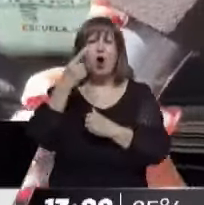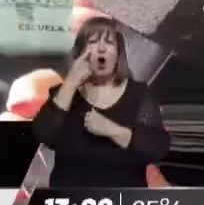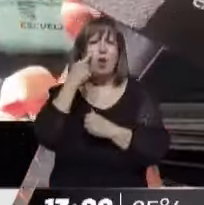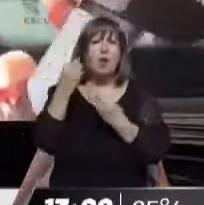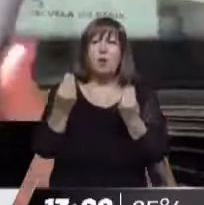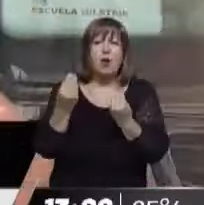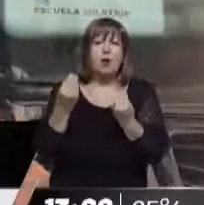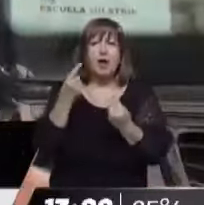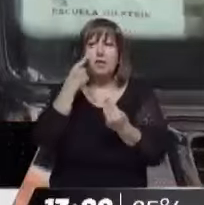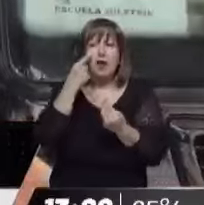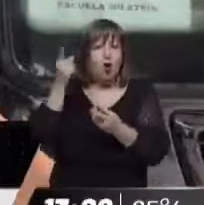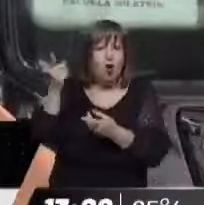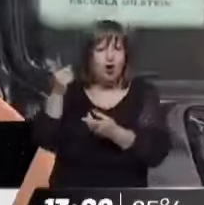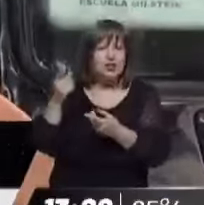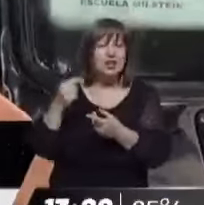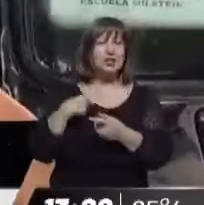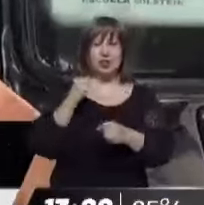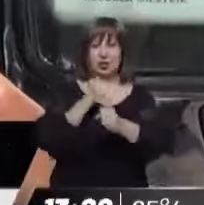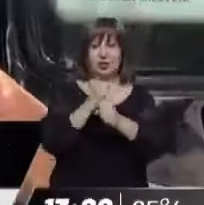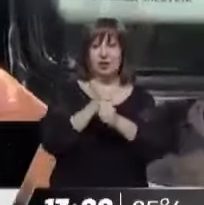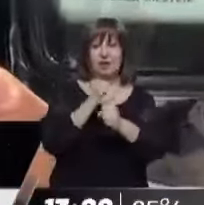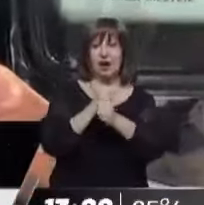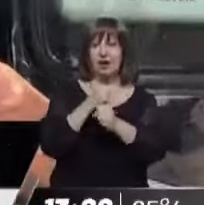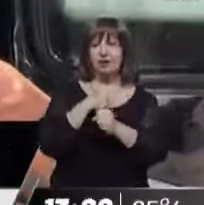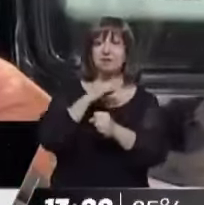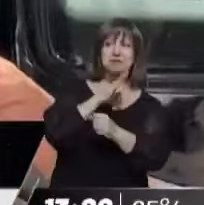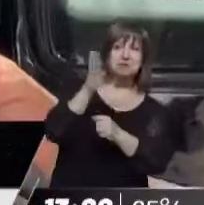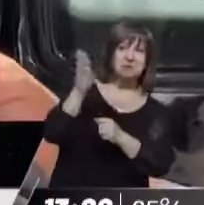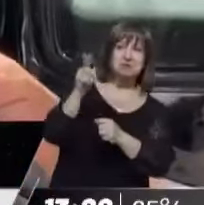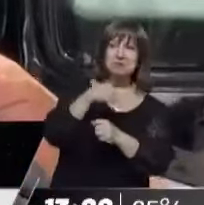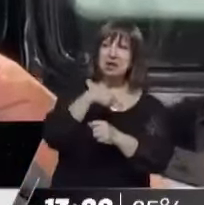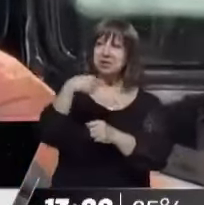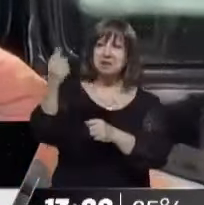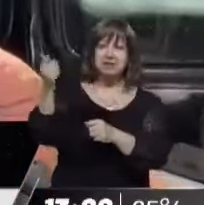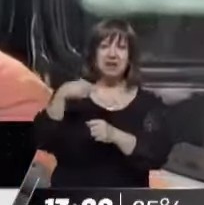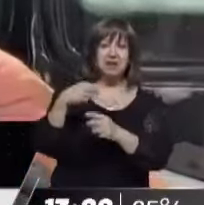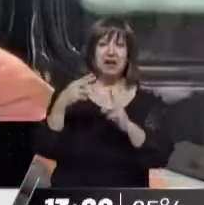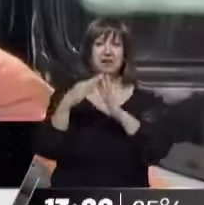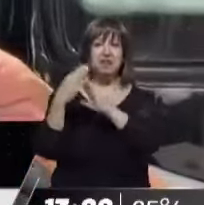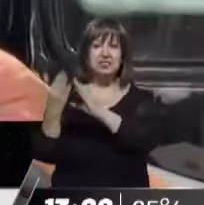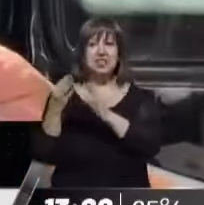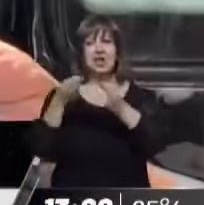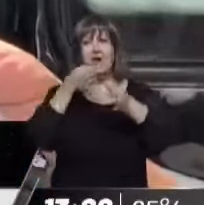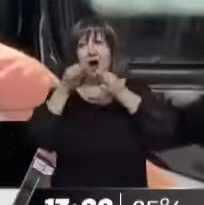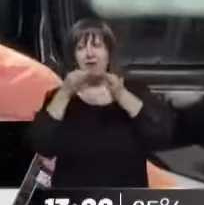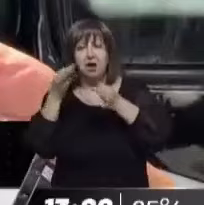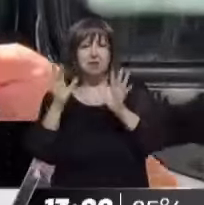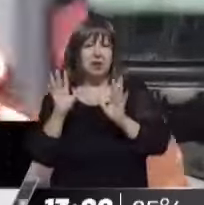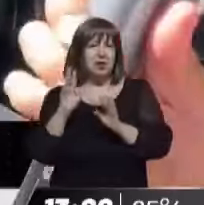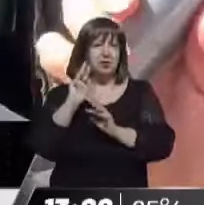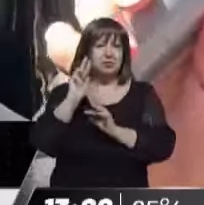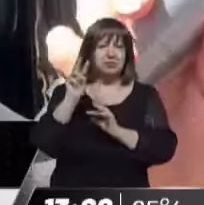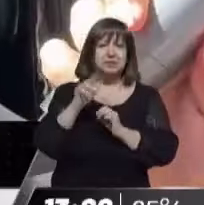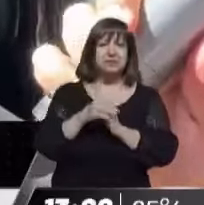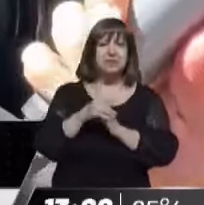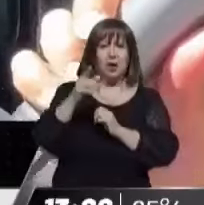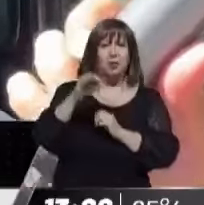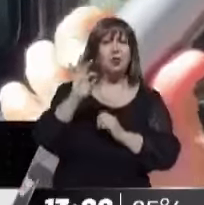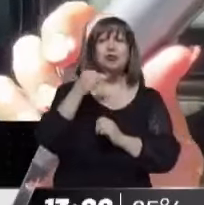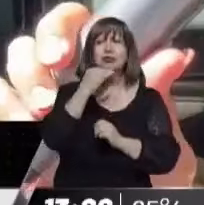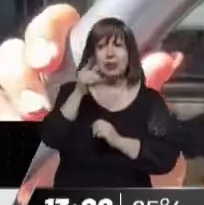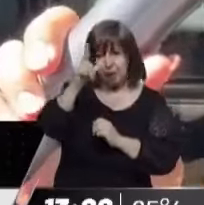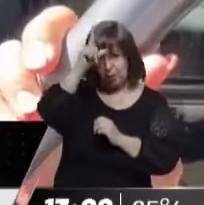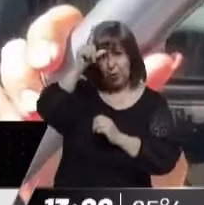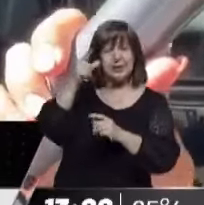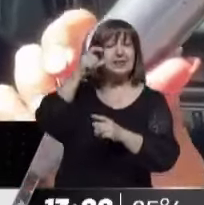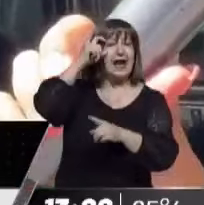conoces? ¿En qué situación los vi? Trabajo acá y los veo que están ahí, están con los vecinos, charlan, pero más que eso no. ¿Sabés si es policía